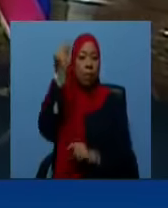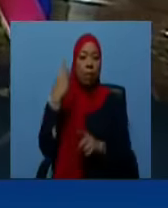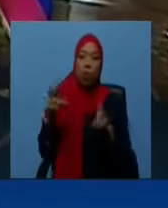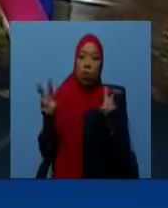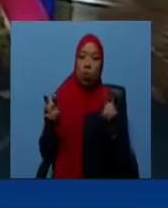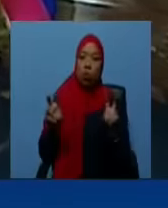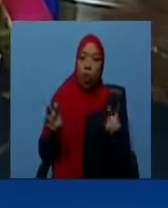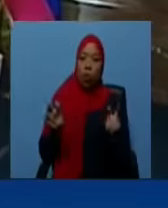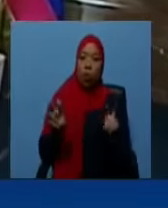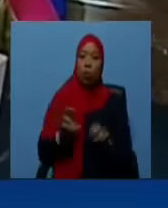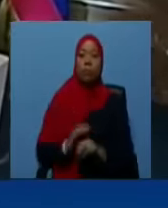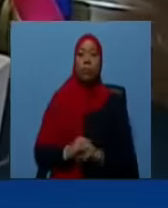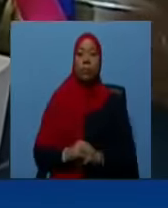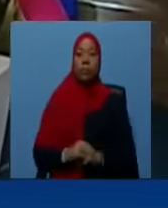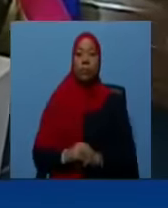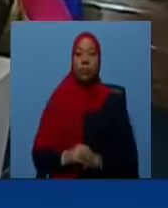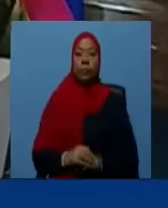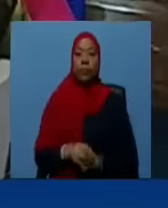Para atrás jamás.